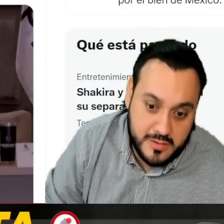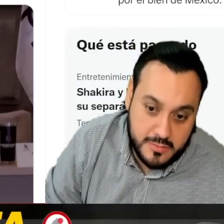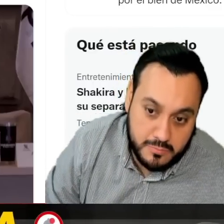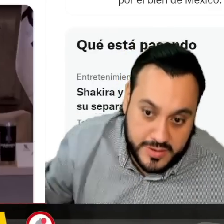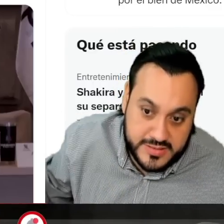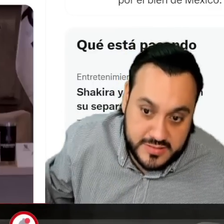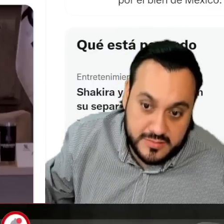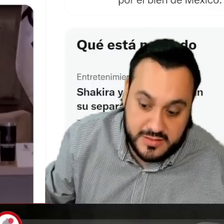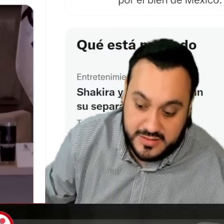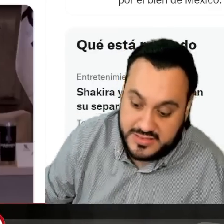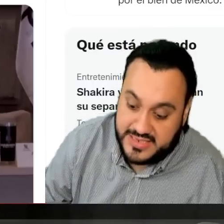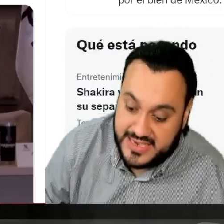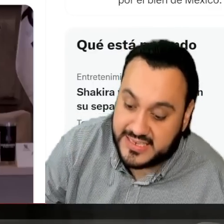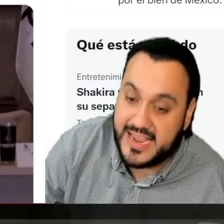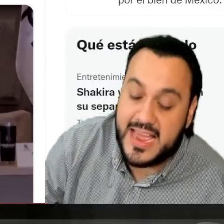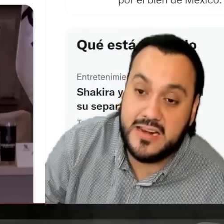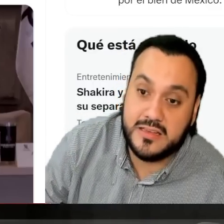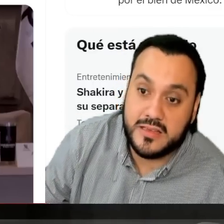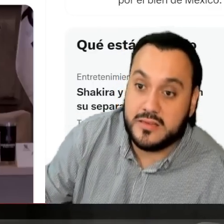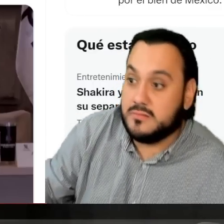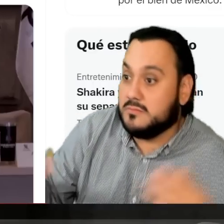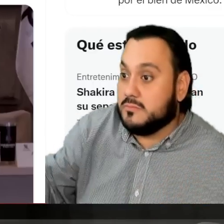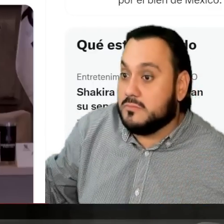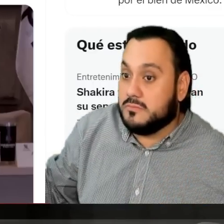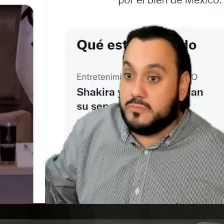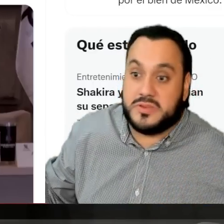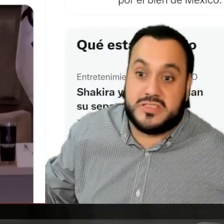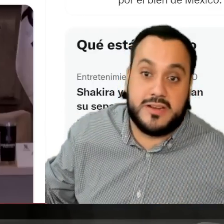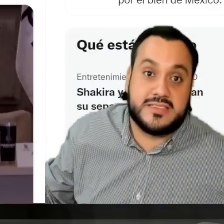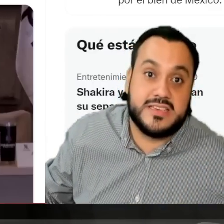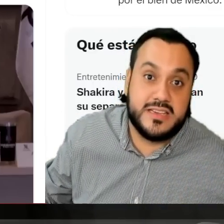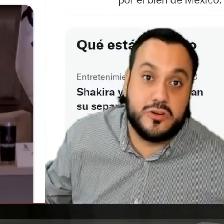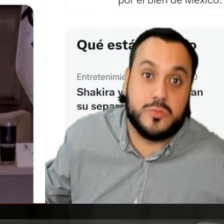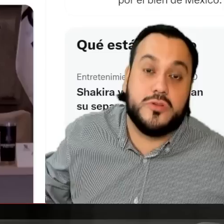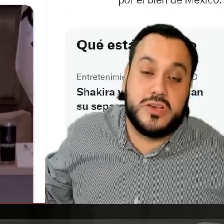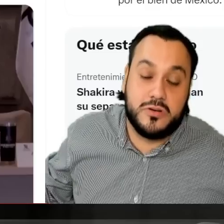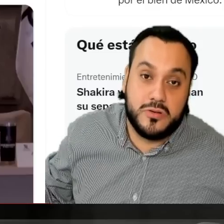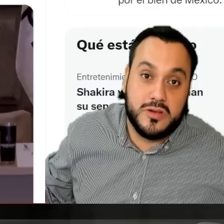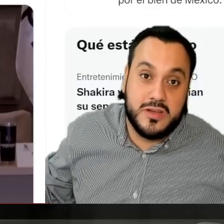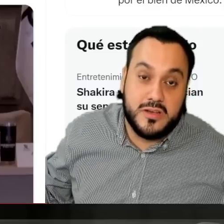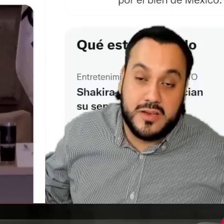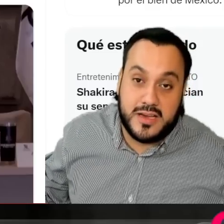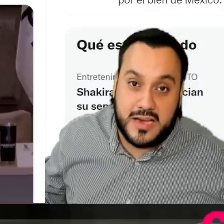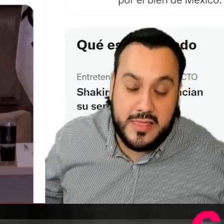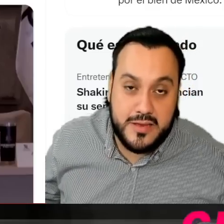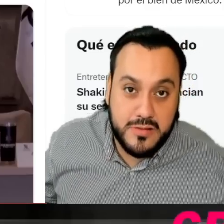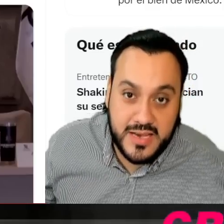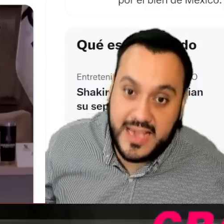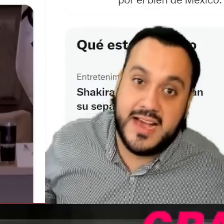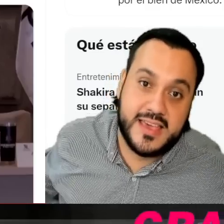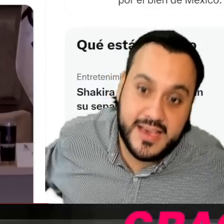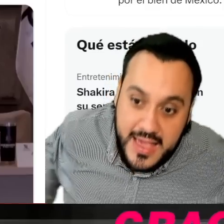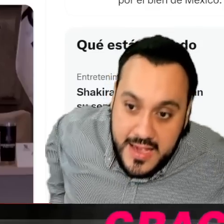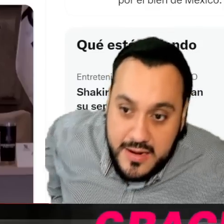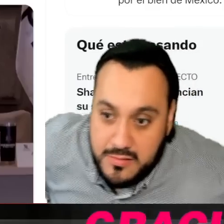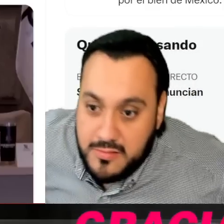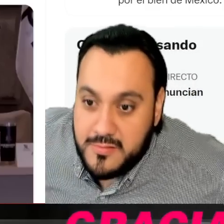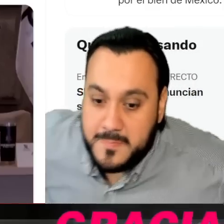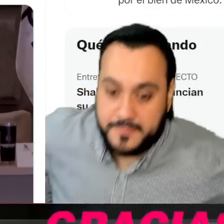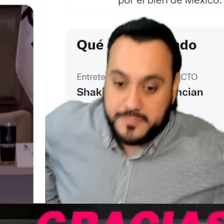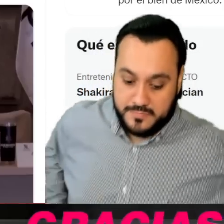pues si es real pues ahora sí como dijo calderón caiga quien caiga